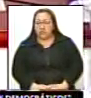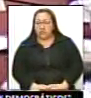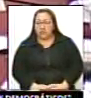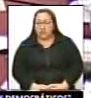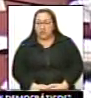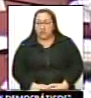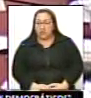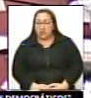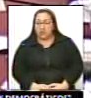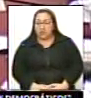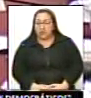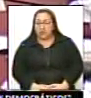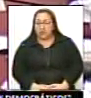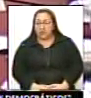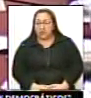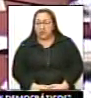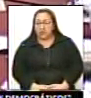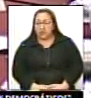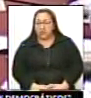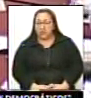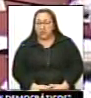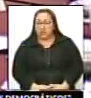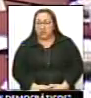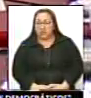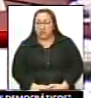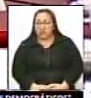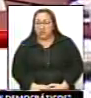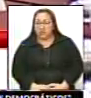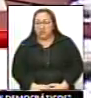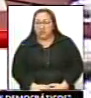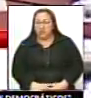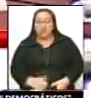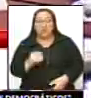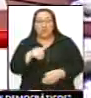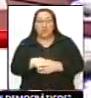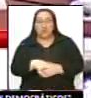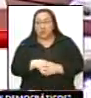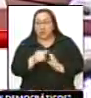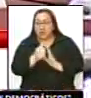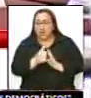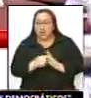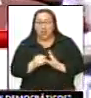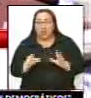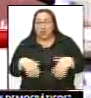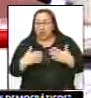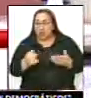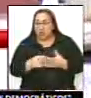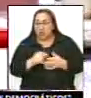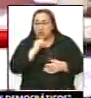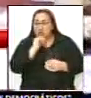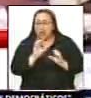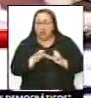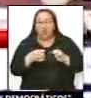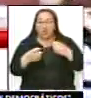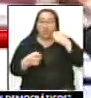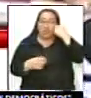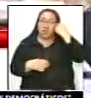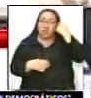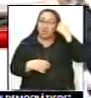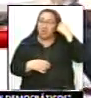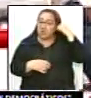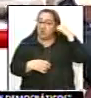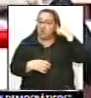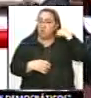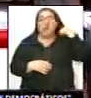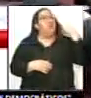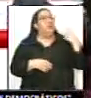Sin ningún momento se usa la palabra, queda al voto este artículo. No podemos votarlo porque falta el quórum respectivo, y yo creo que